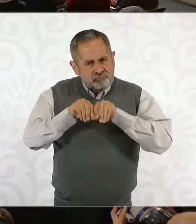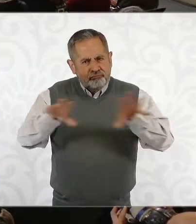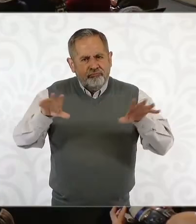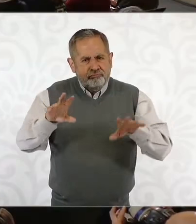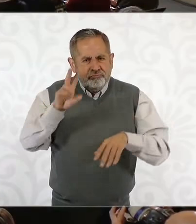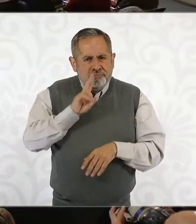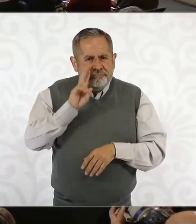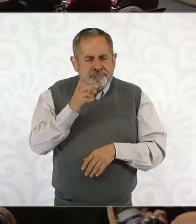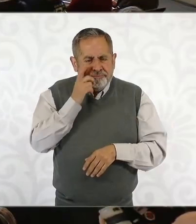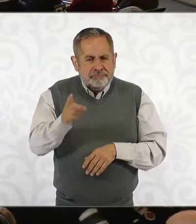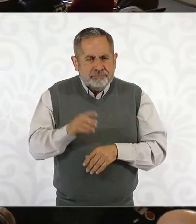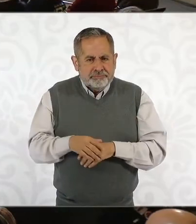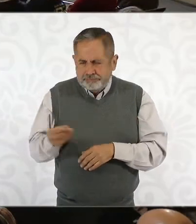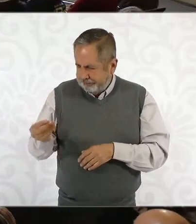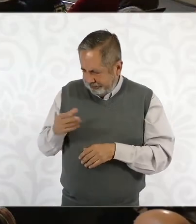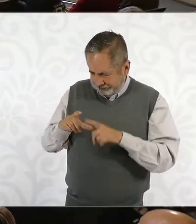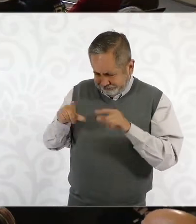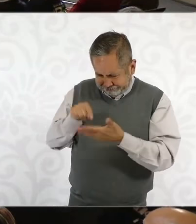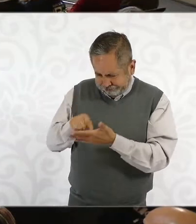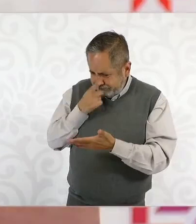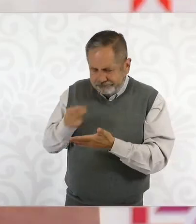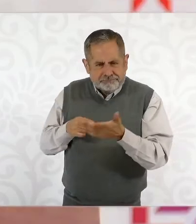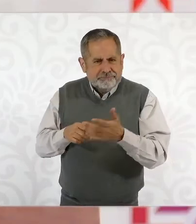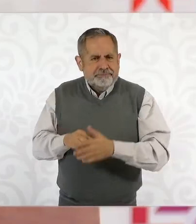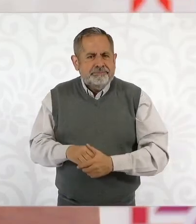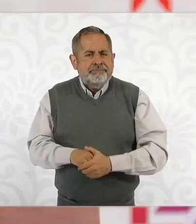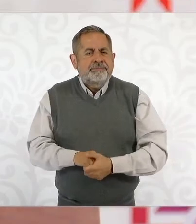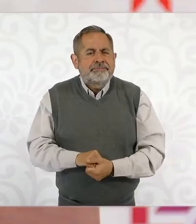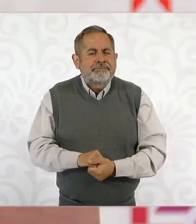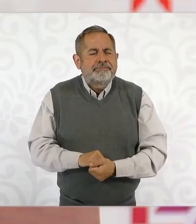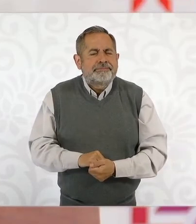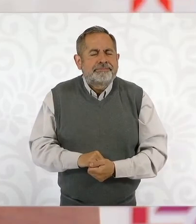les voy a decir, aquí me pasaron la tarjeta.